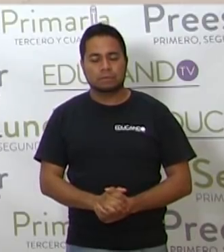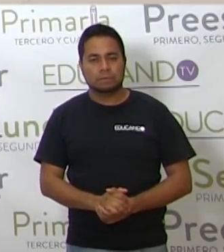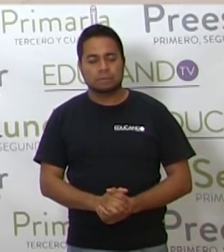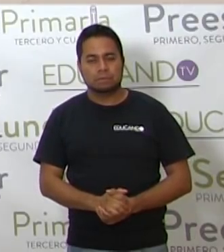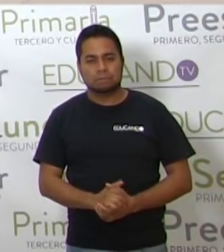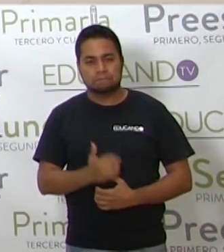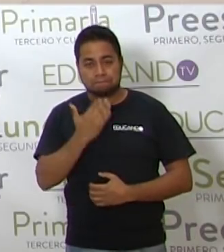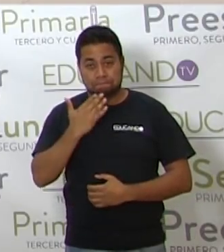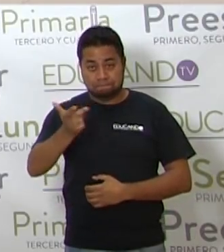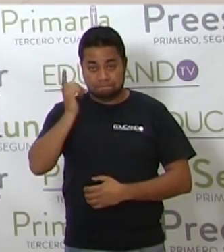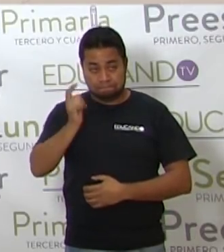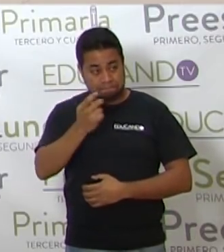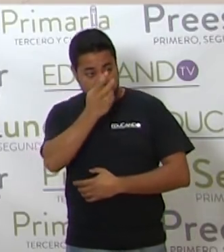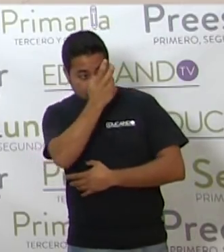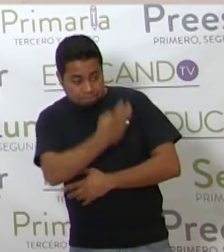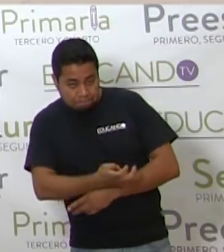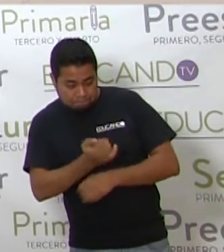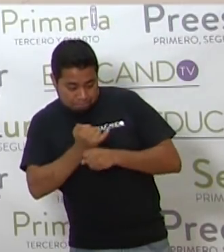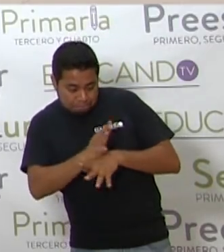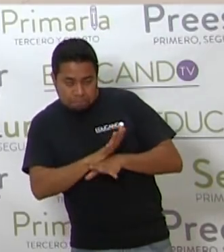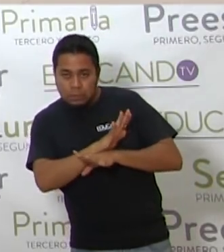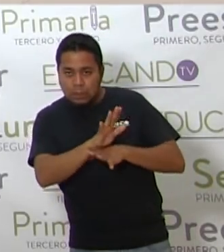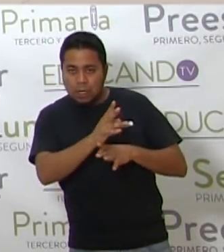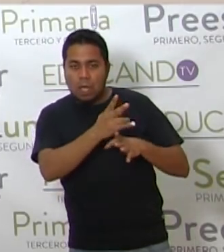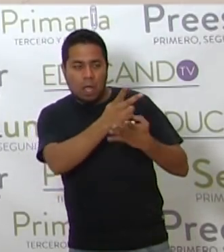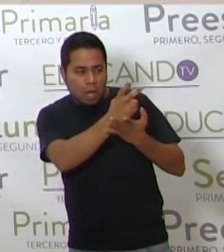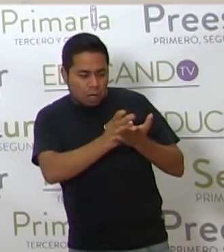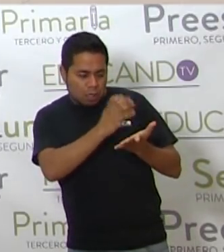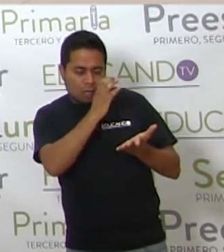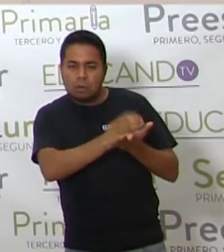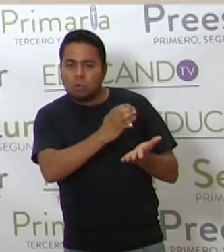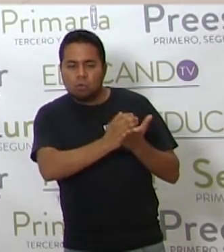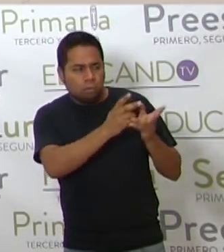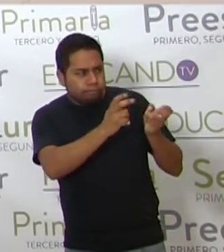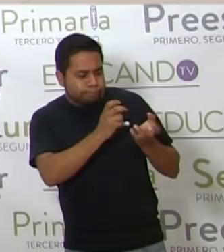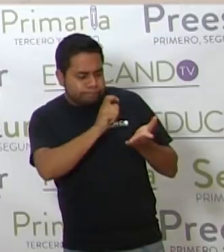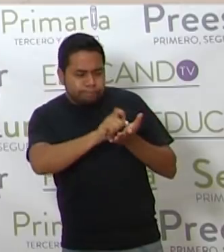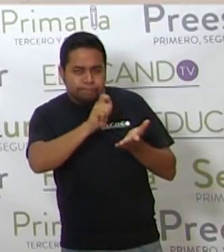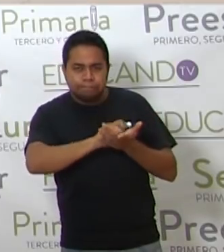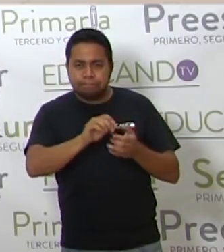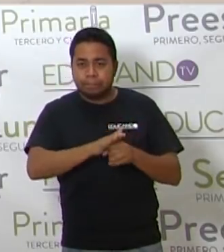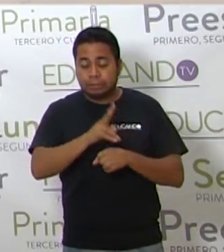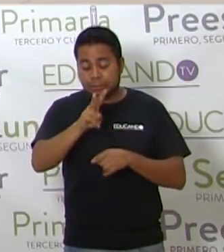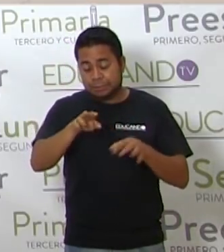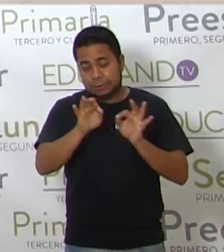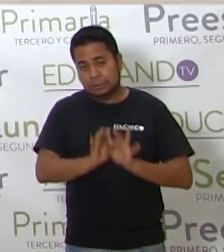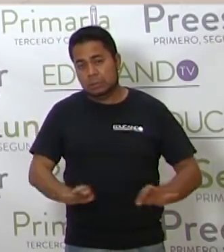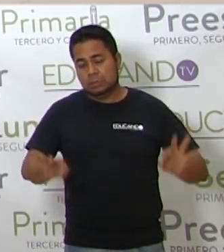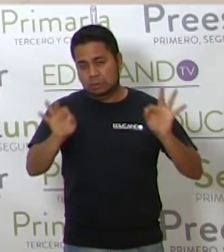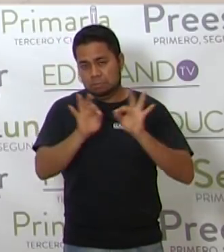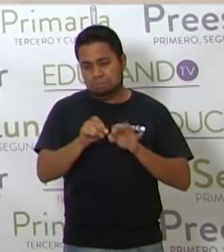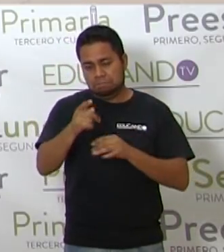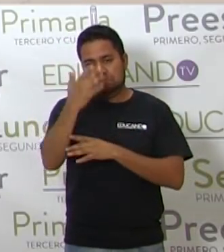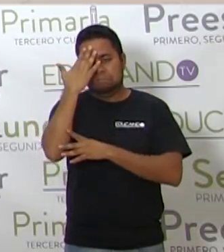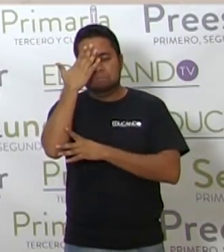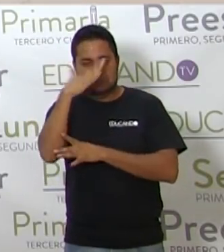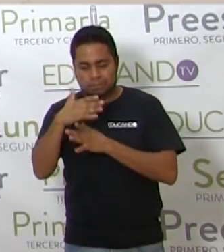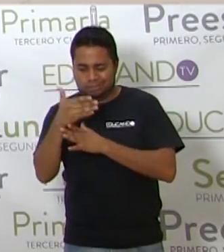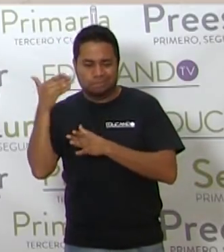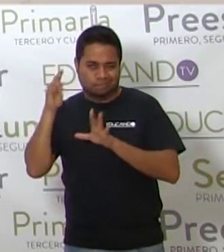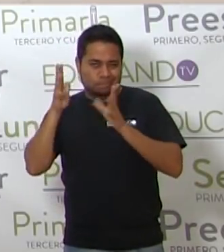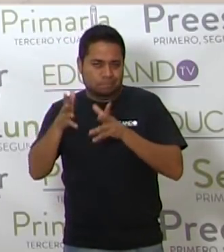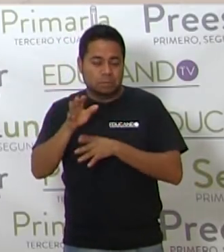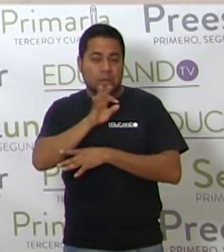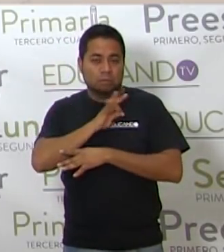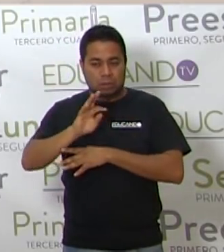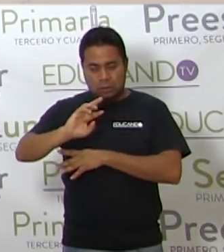Espero que esta información tú la hayas copiado en tu libreta porque es parte importante de lo que tú ya conoces y